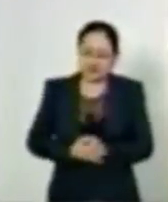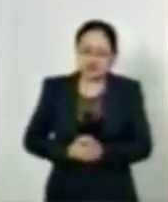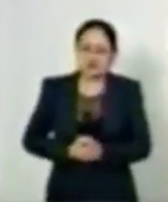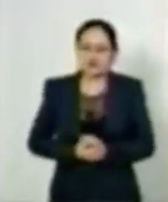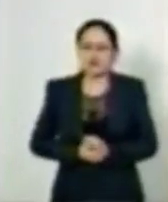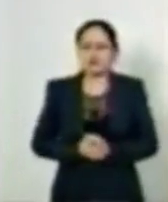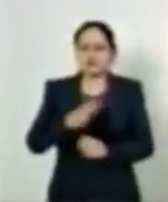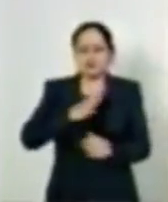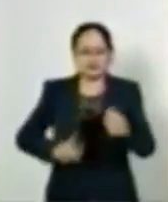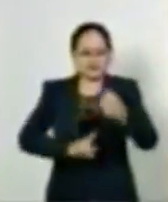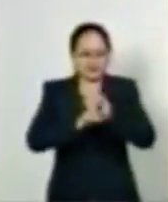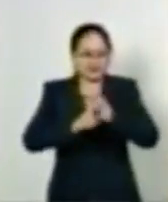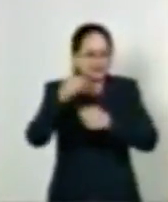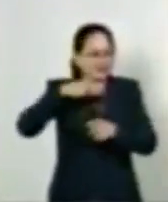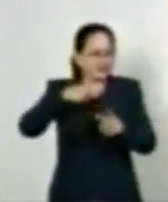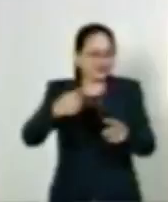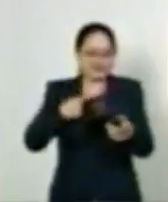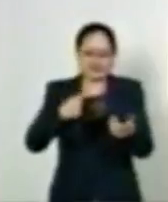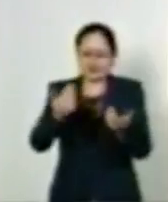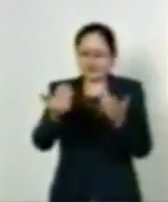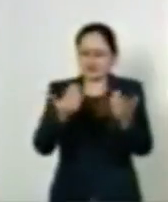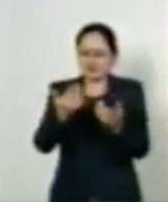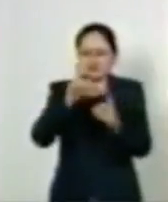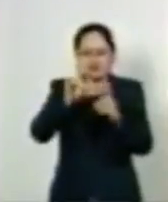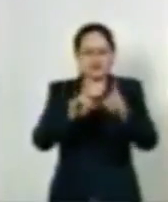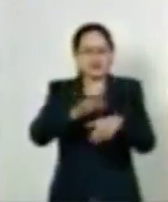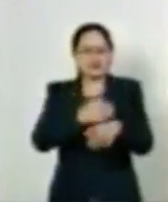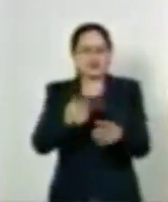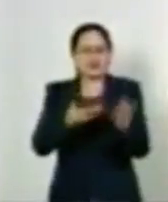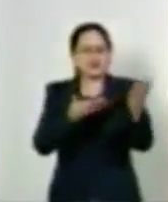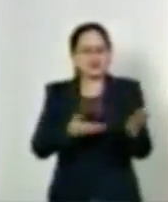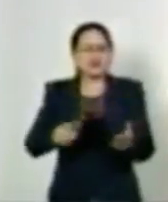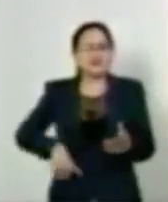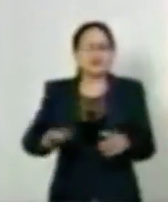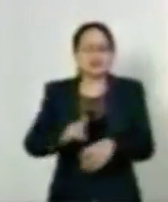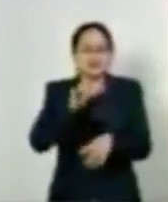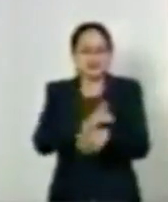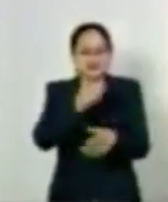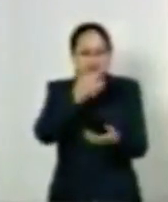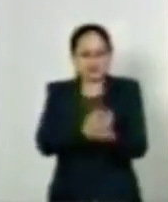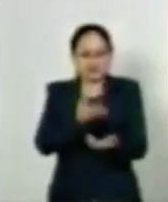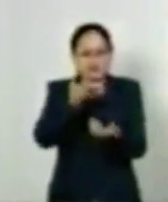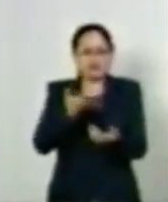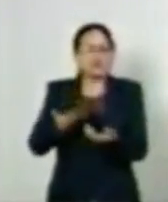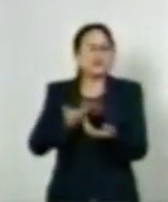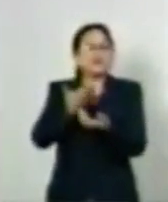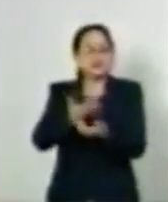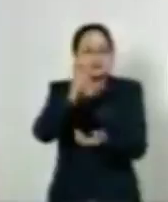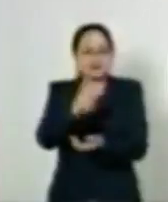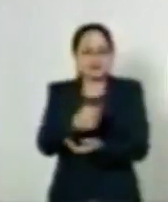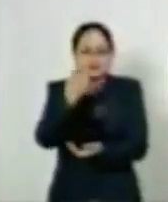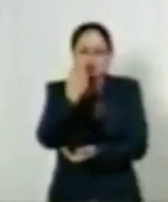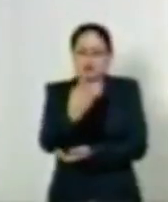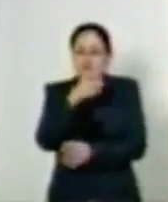La disyuntiva para la población es difícil, porque el gobierno federal únicamente le propone